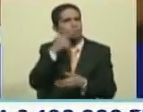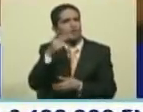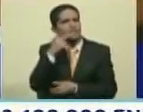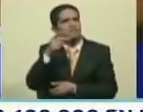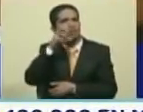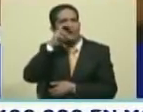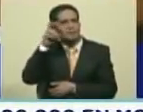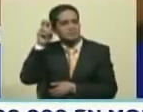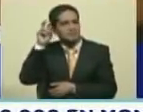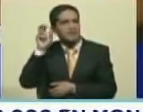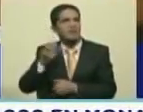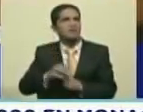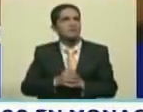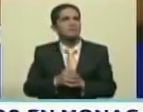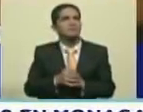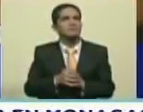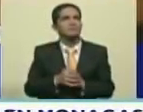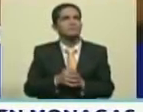canciller,